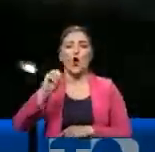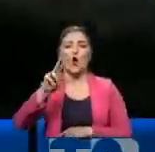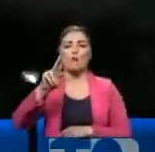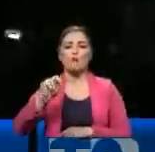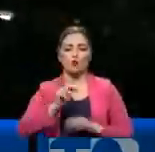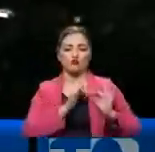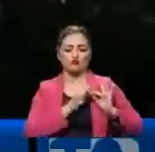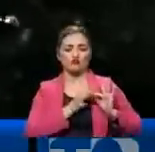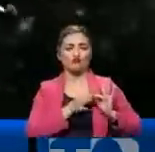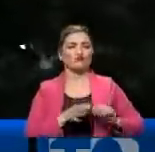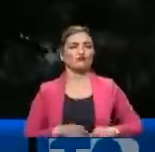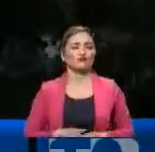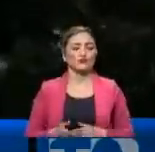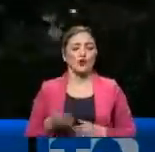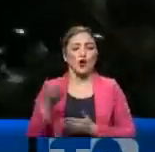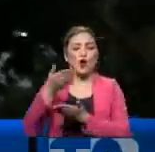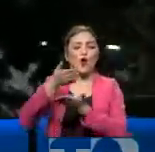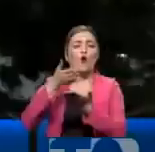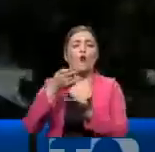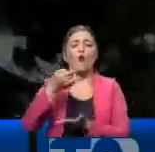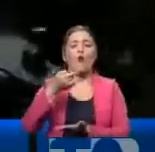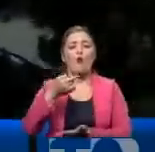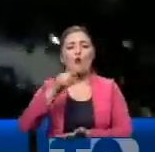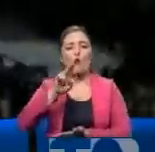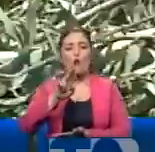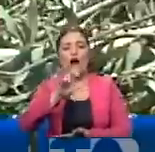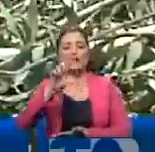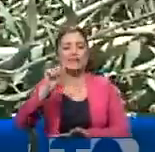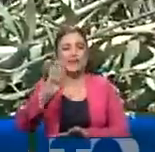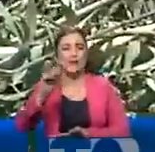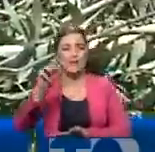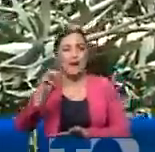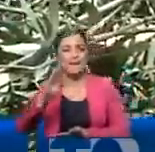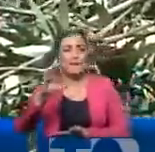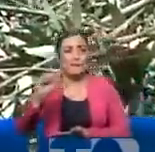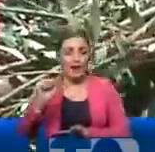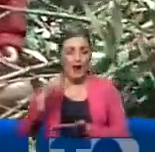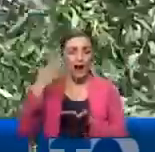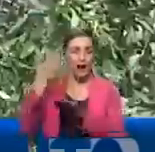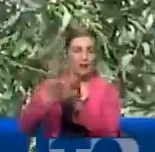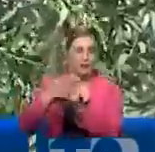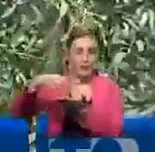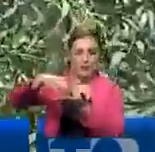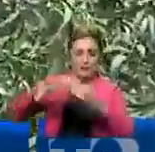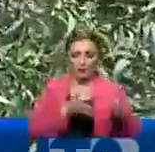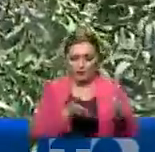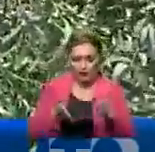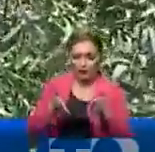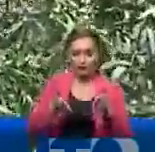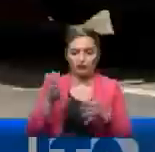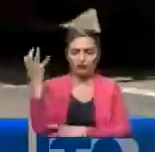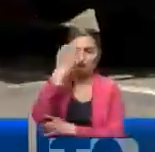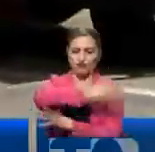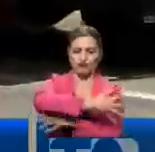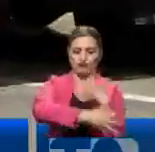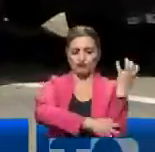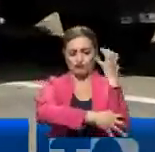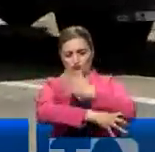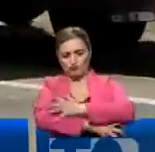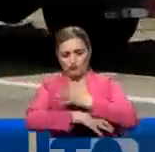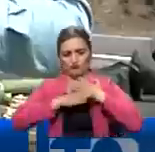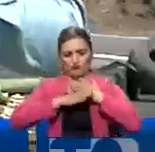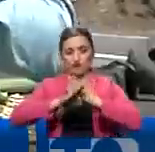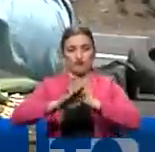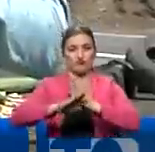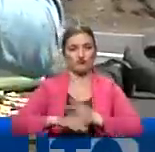En el trayecto desde Guayabamba hasta el cantón Cayambe, árboles gigantes en medio de la vía complicaban aún más la